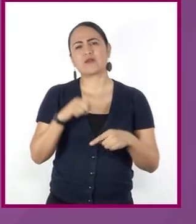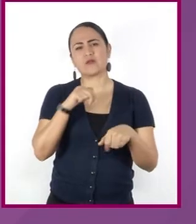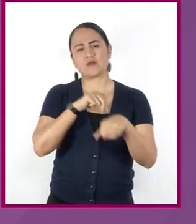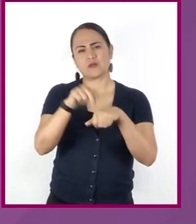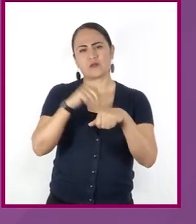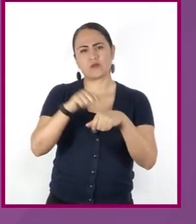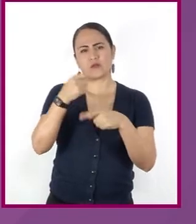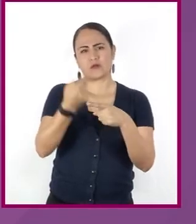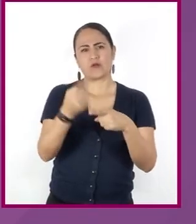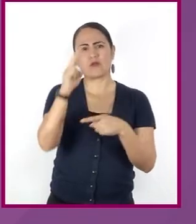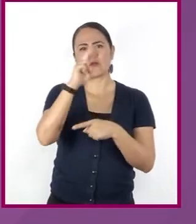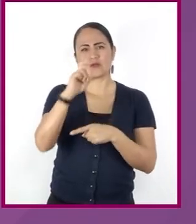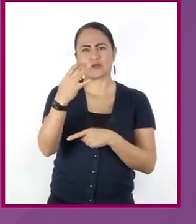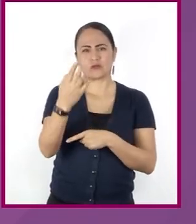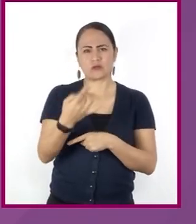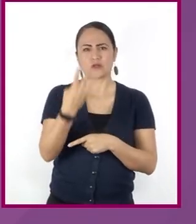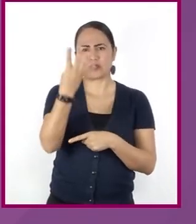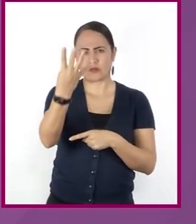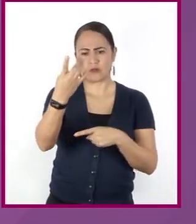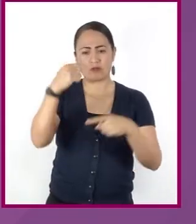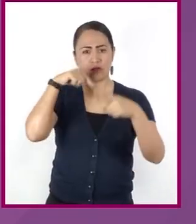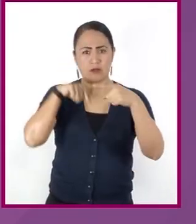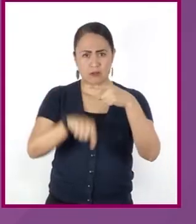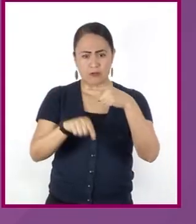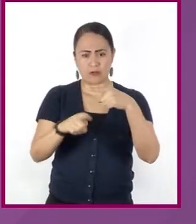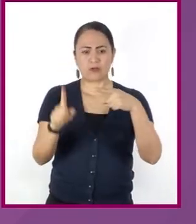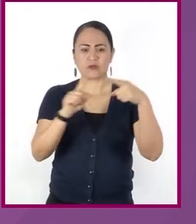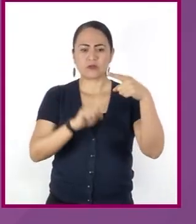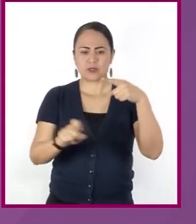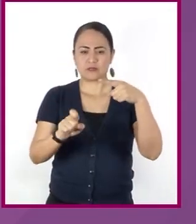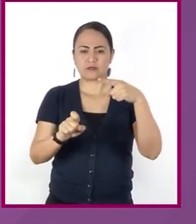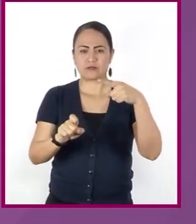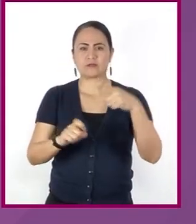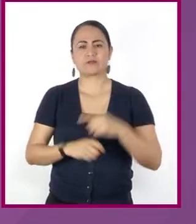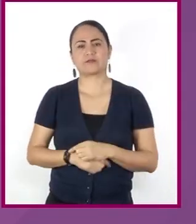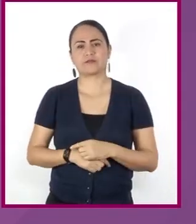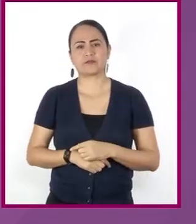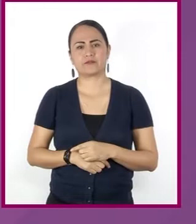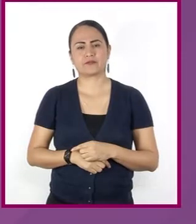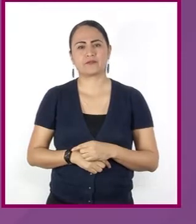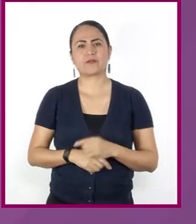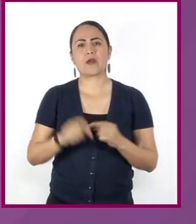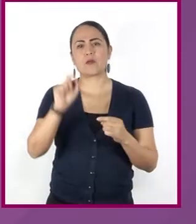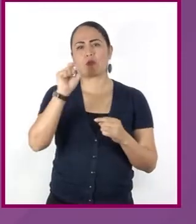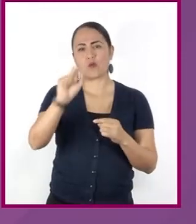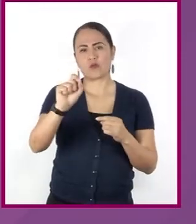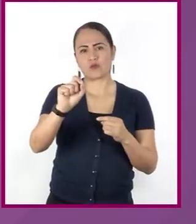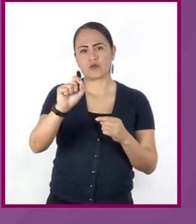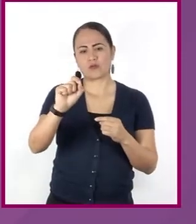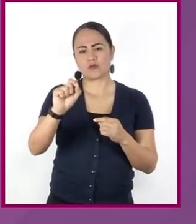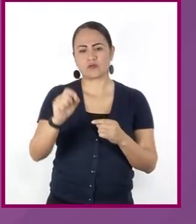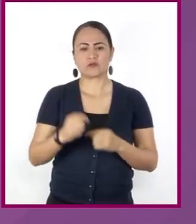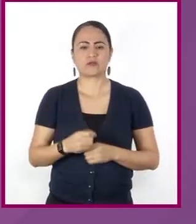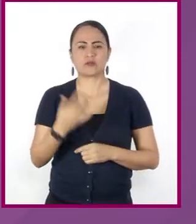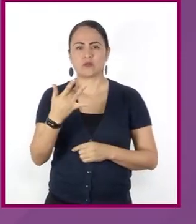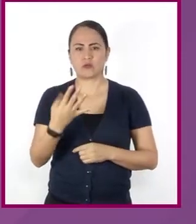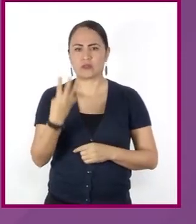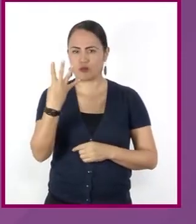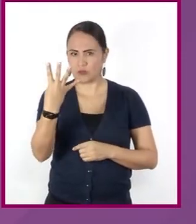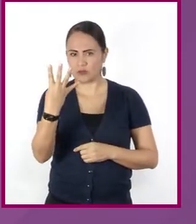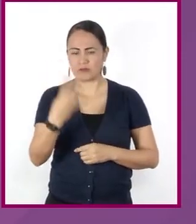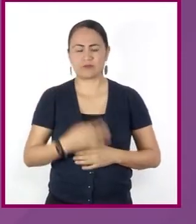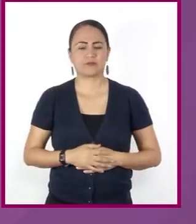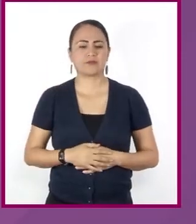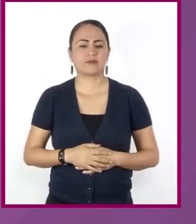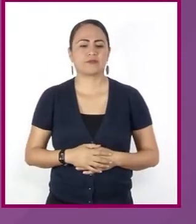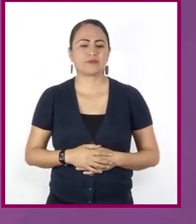como 254 y como denominador 100, por los dos decimales que tiene la pulgada. Como ya se